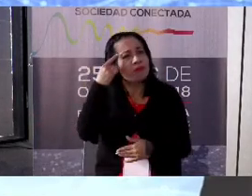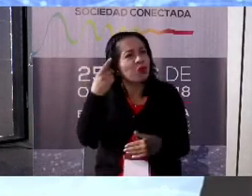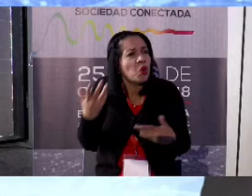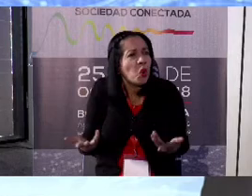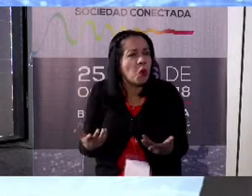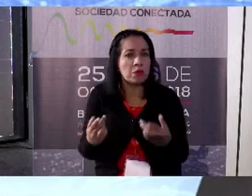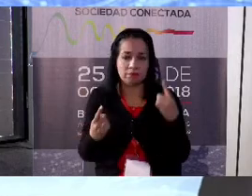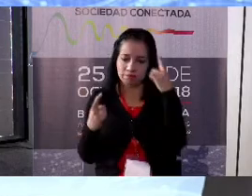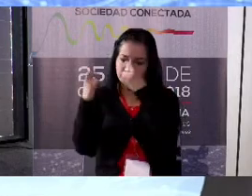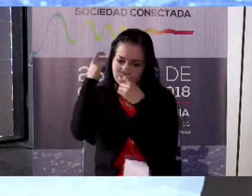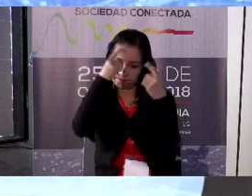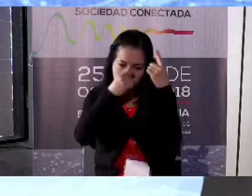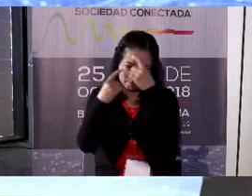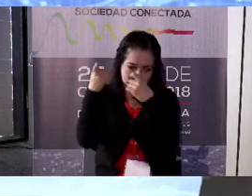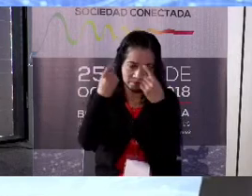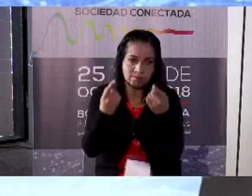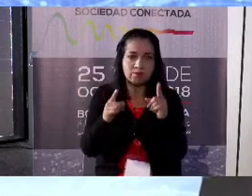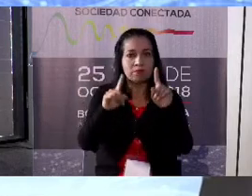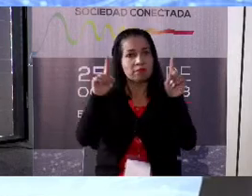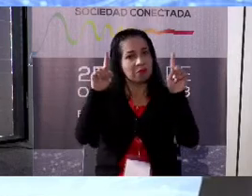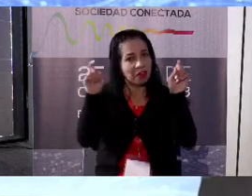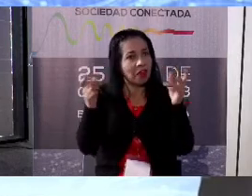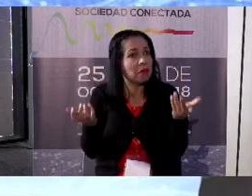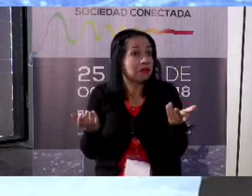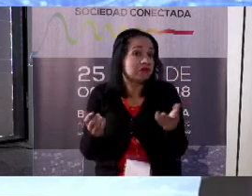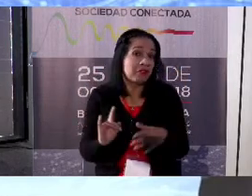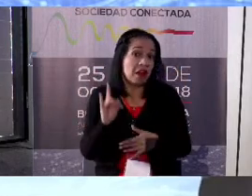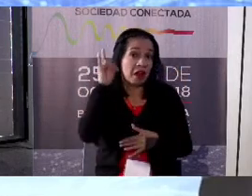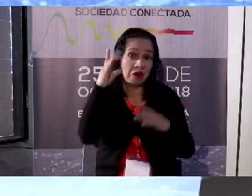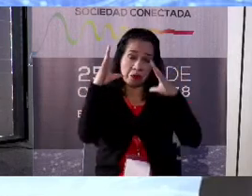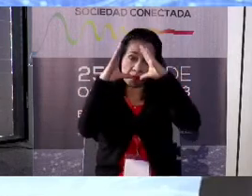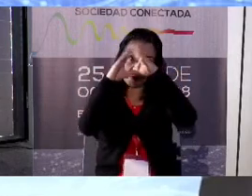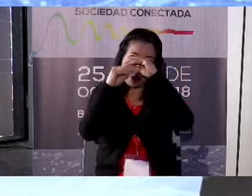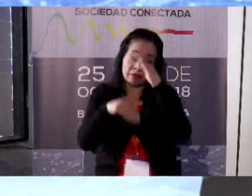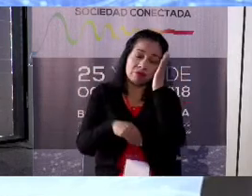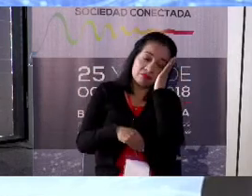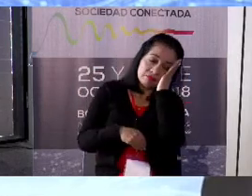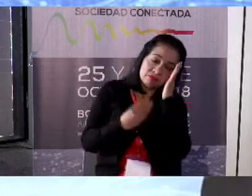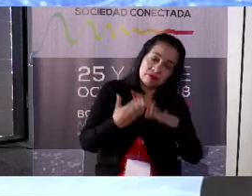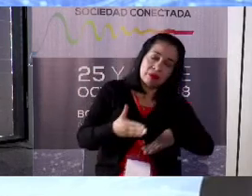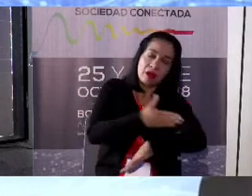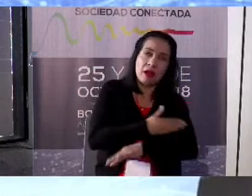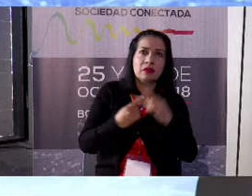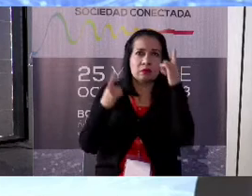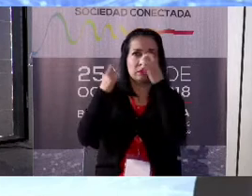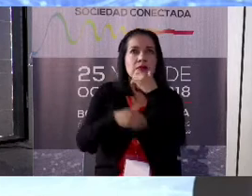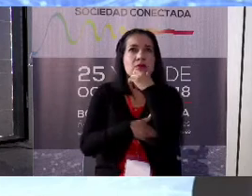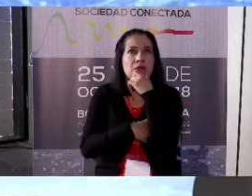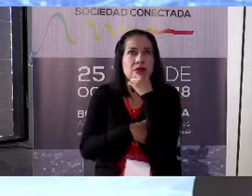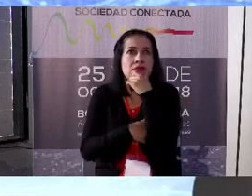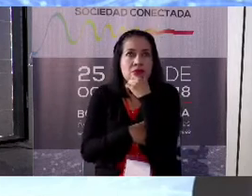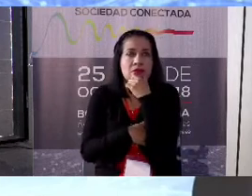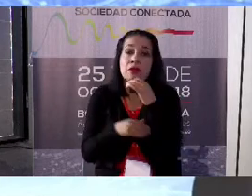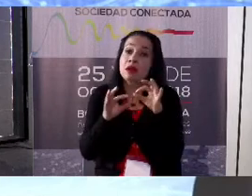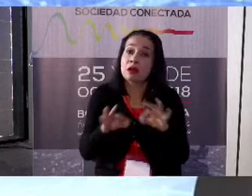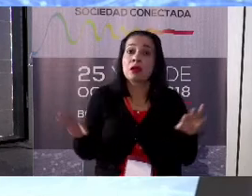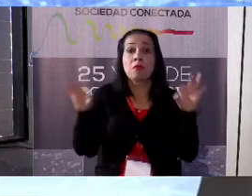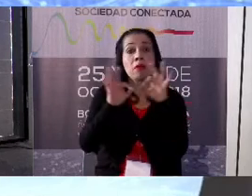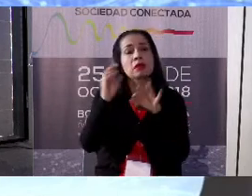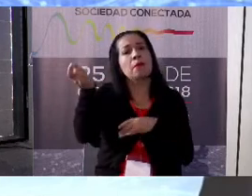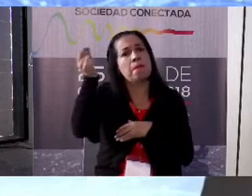reflexionarlo para que lo mediten en la noche cuando se vayan a dormir porque es importante tenerlo presente es importante